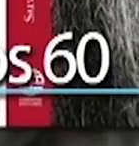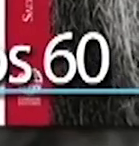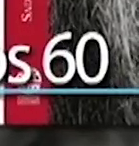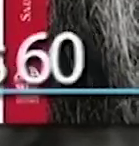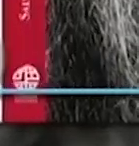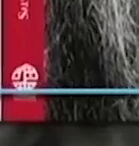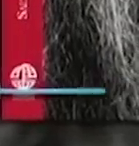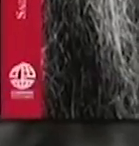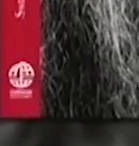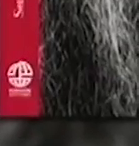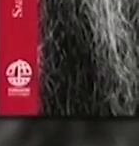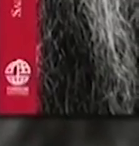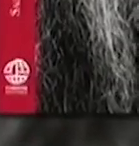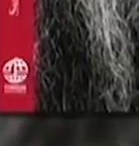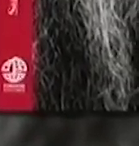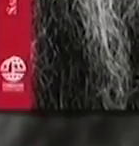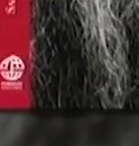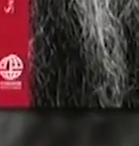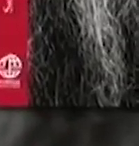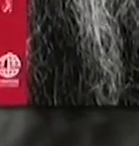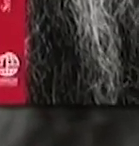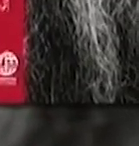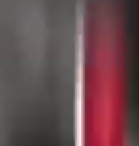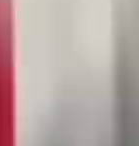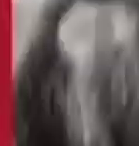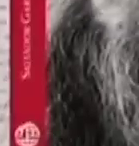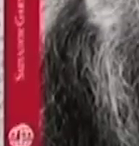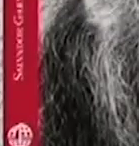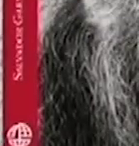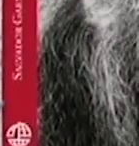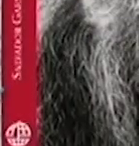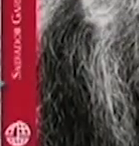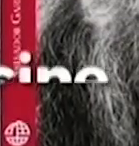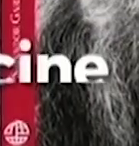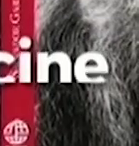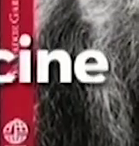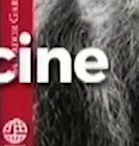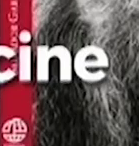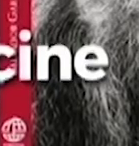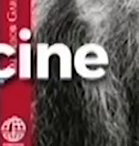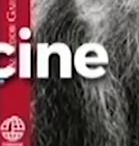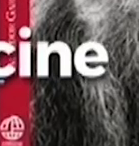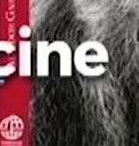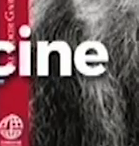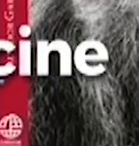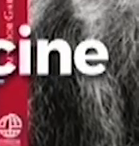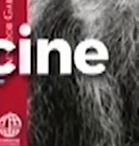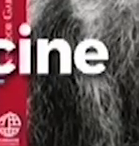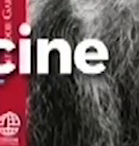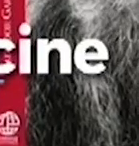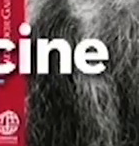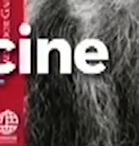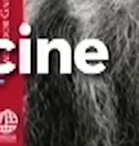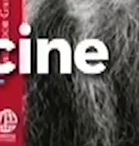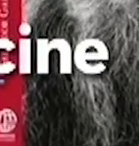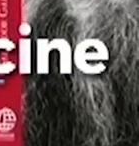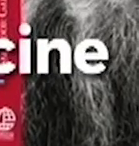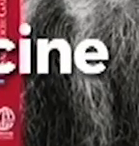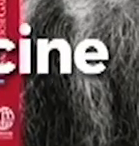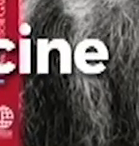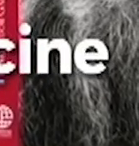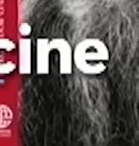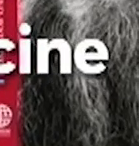en el teatro, el cine y en las artes plásticas. Su iniciación literaria tuvo ligada al grupo de la revista